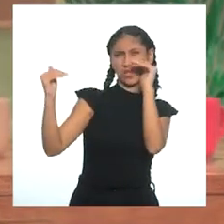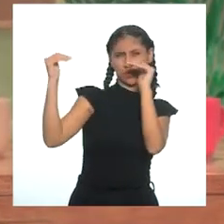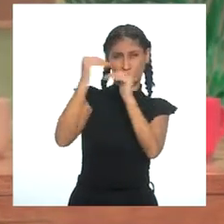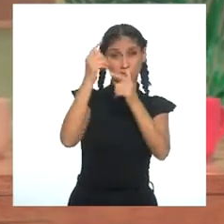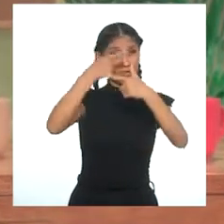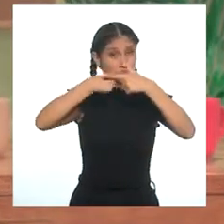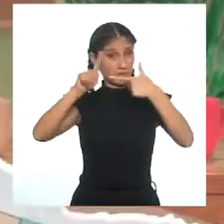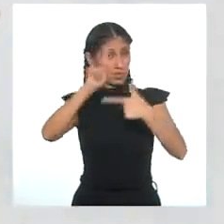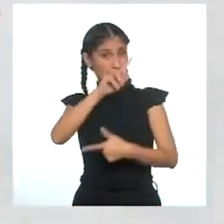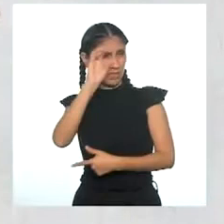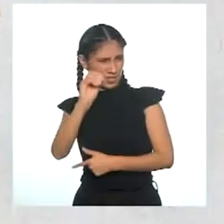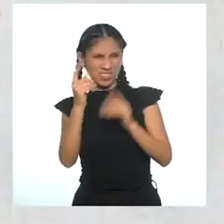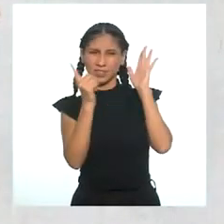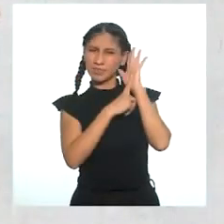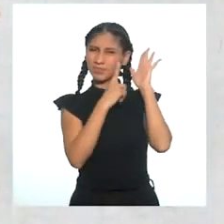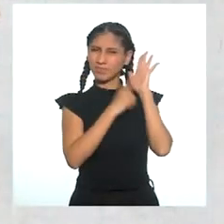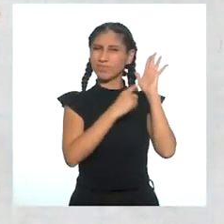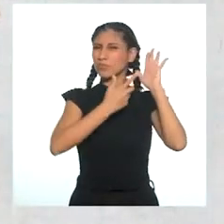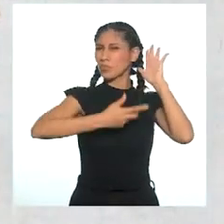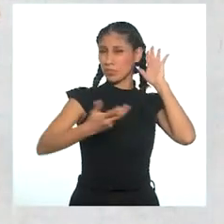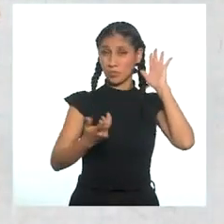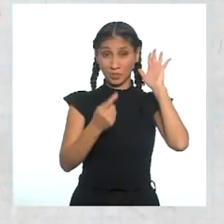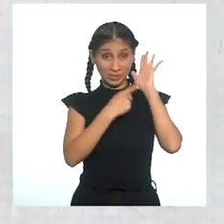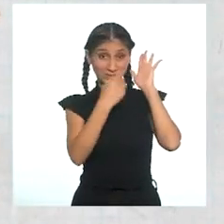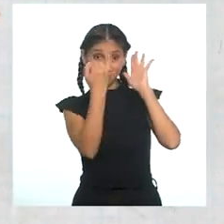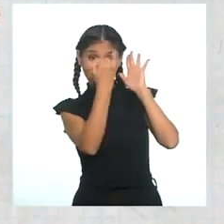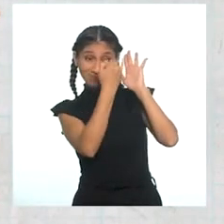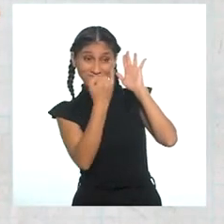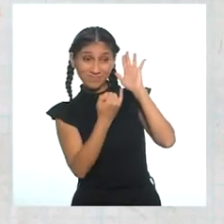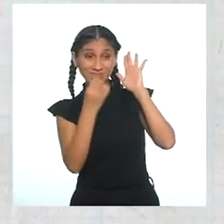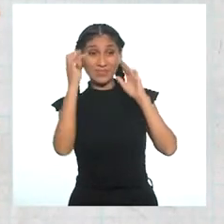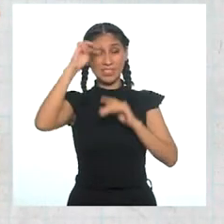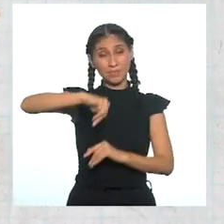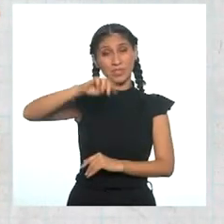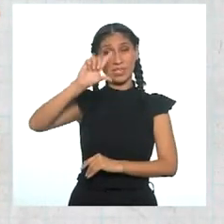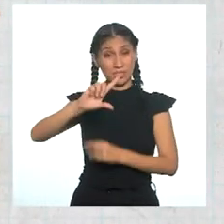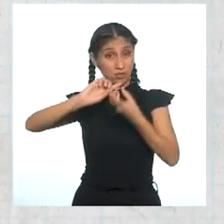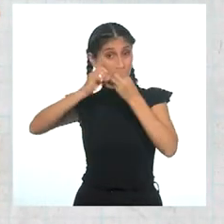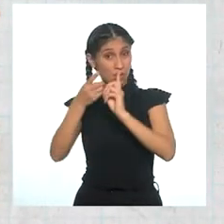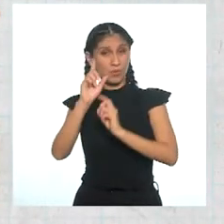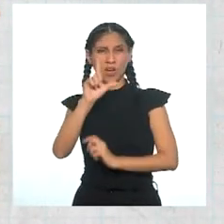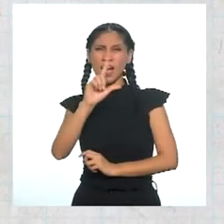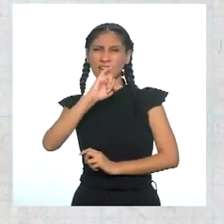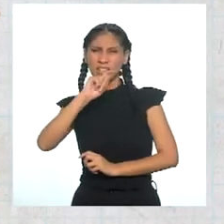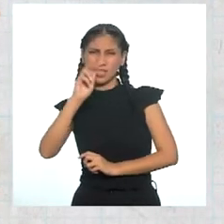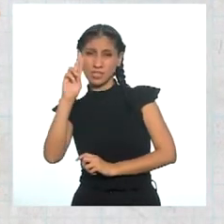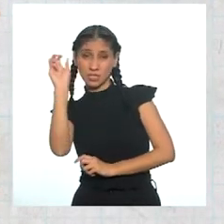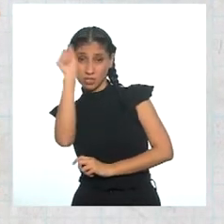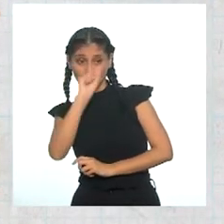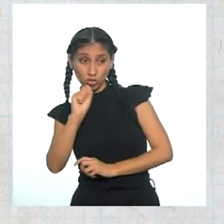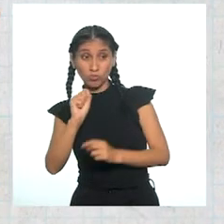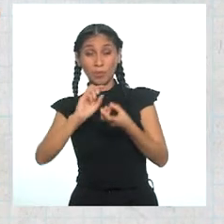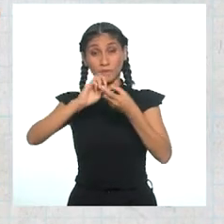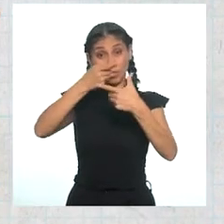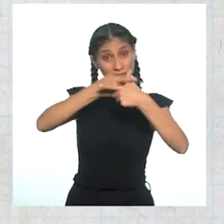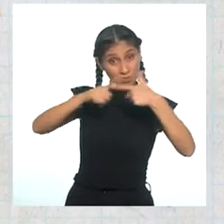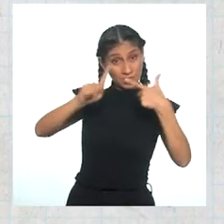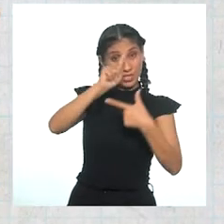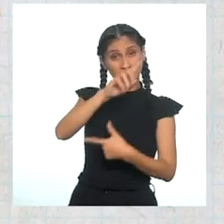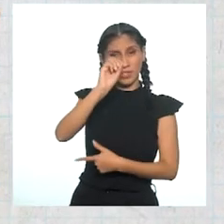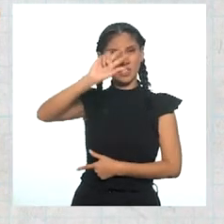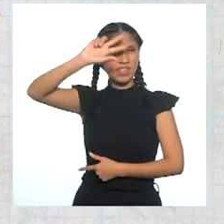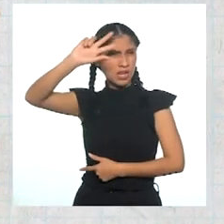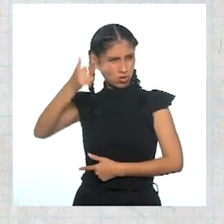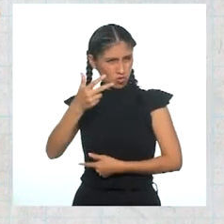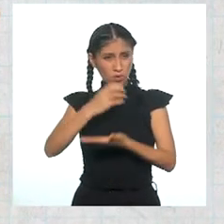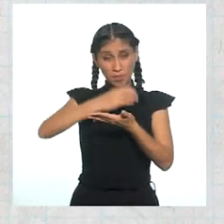10. En este caso, como estamos pasando de mililitros a litros, tenemos que dividir entre 10 al cubo. Para la